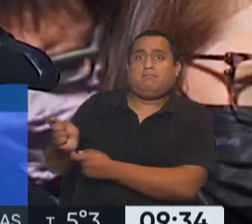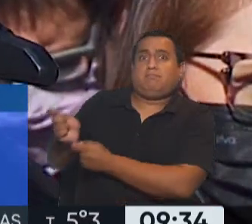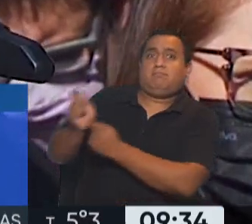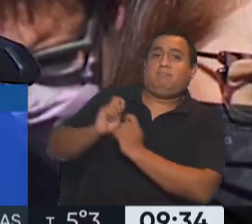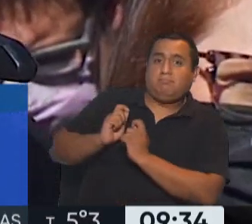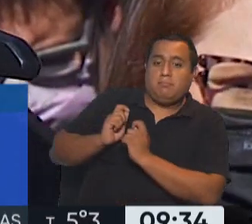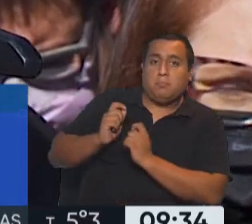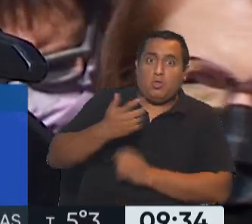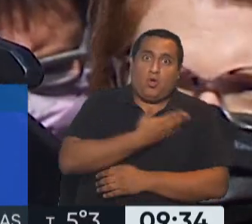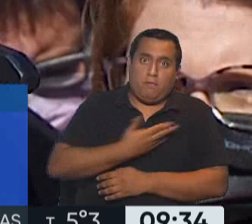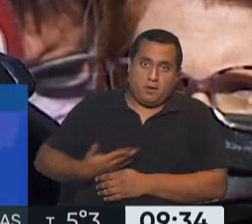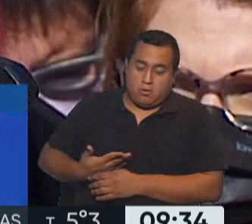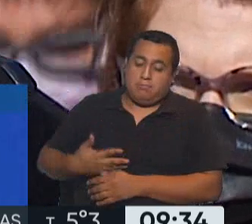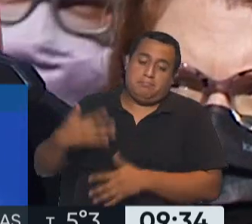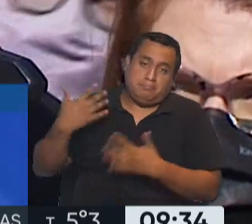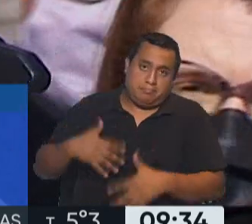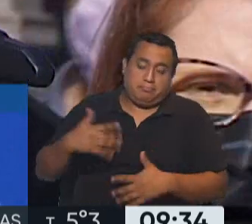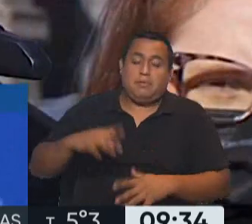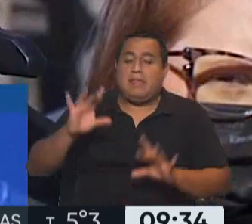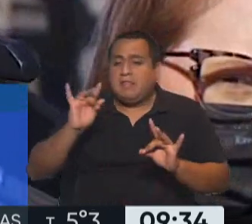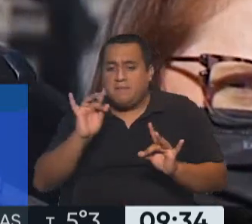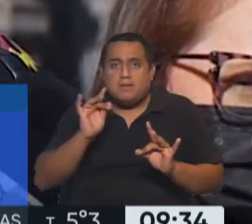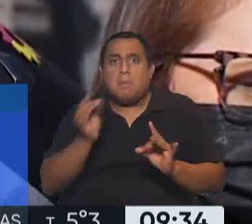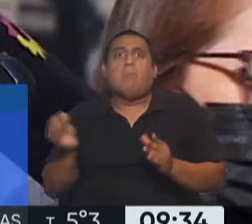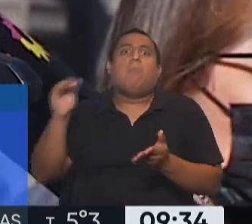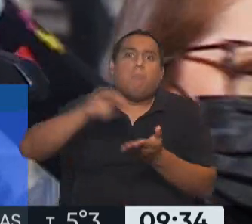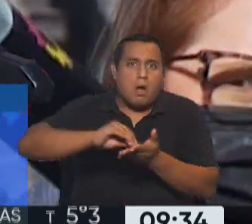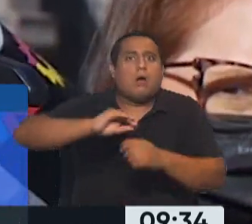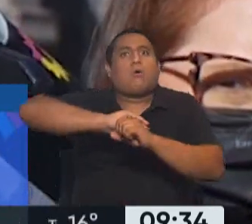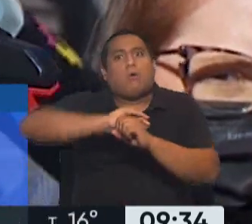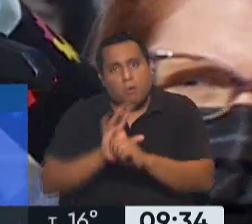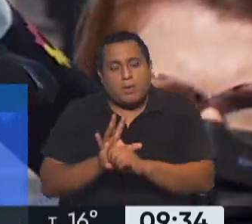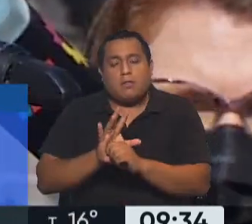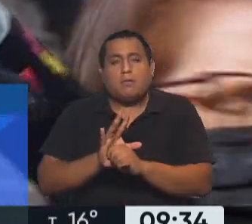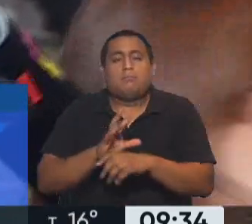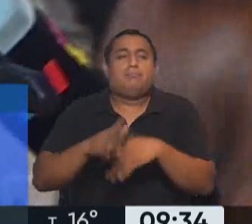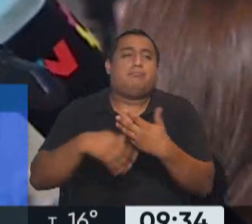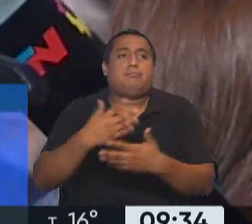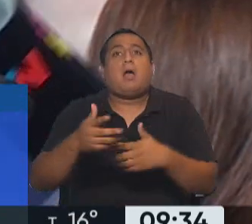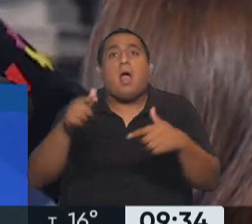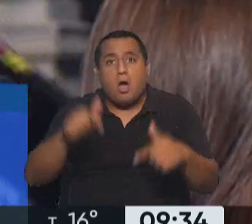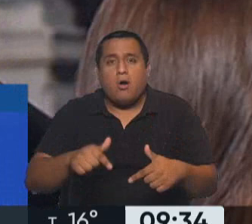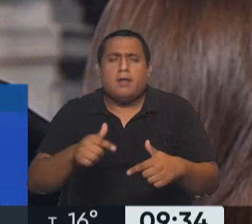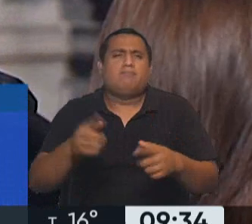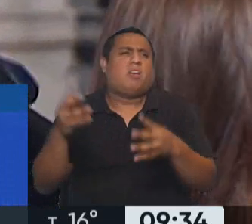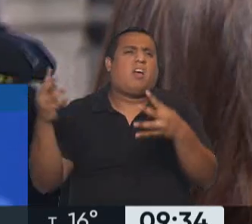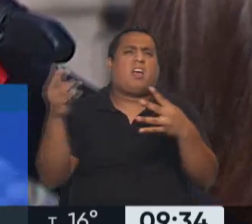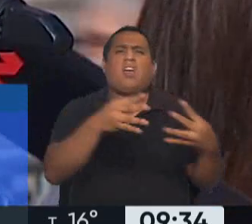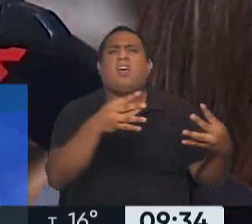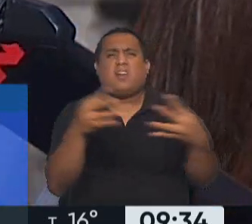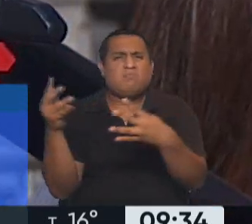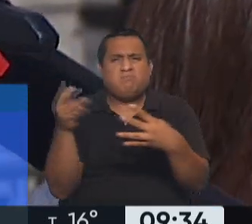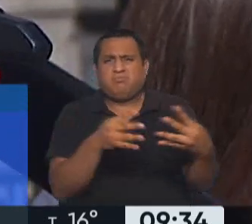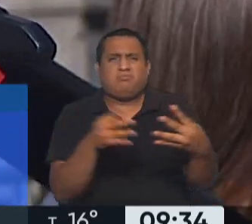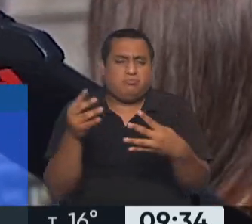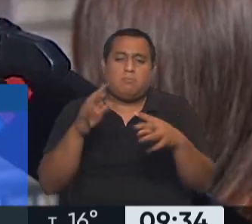asumimos el gobierno, luego se le suma la pandemia, y ahora, como todos sabemos, tristemente, esta situación de guerra que